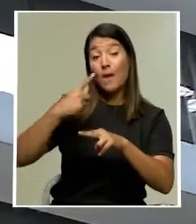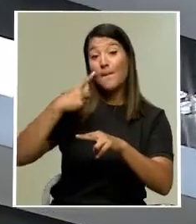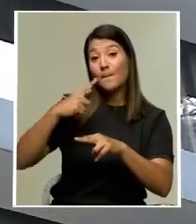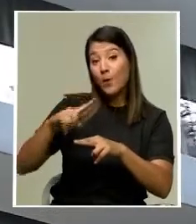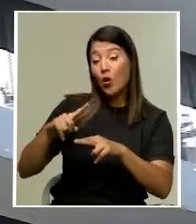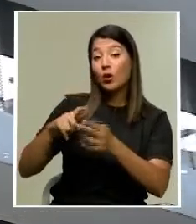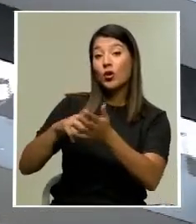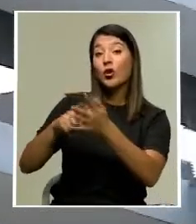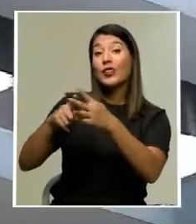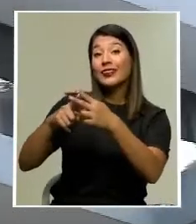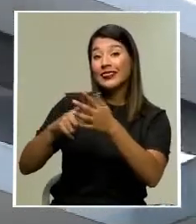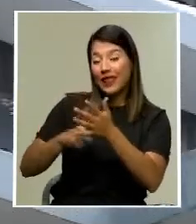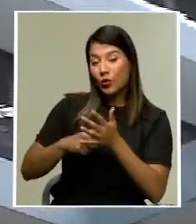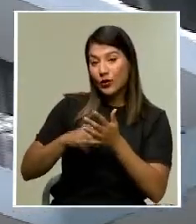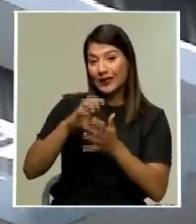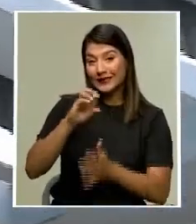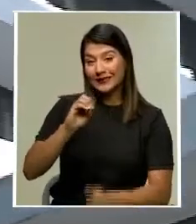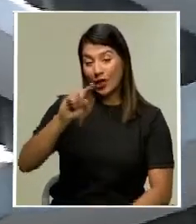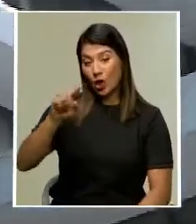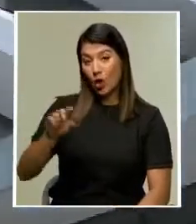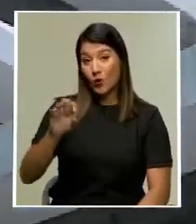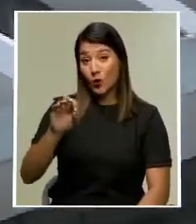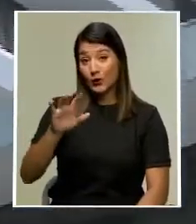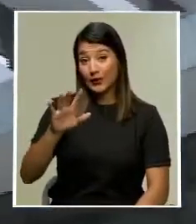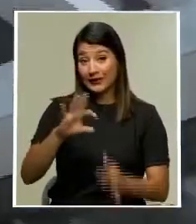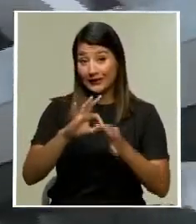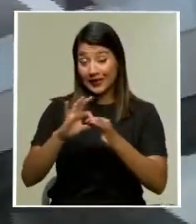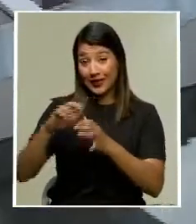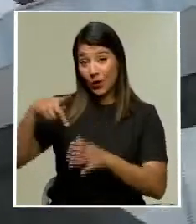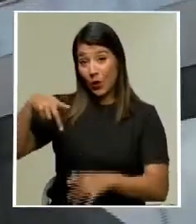0,91% del Producto Interno Bruto, pagó